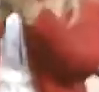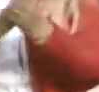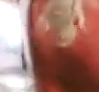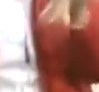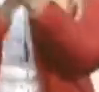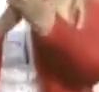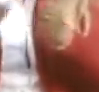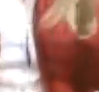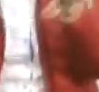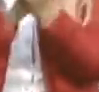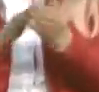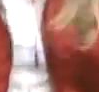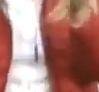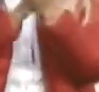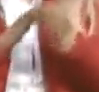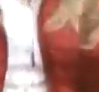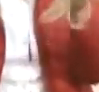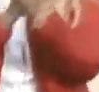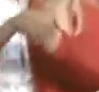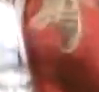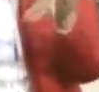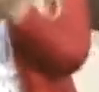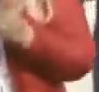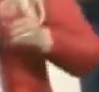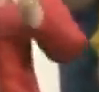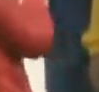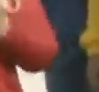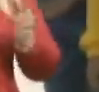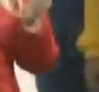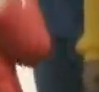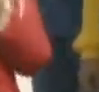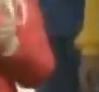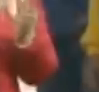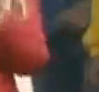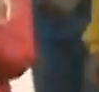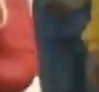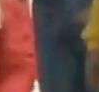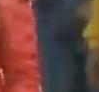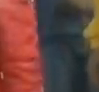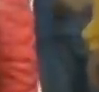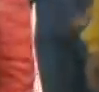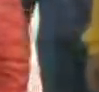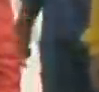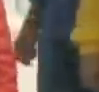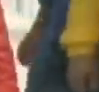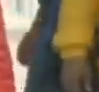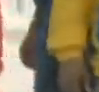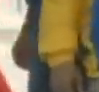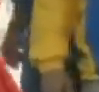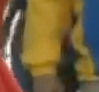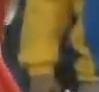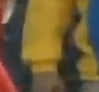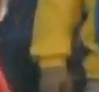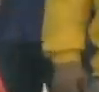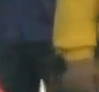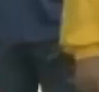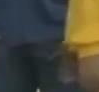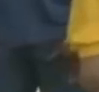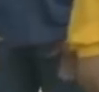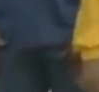Ha recordado que los años 2019-2020 han sido años de resistencia y el